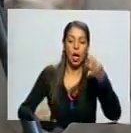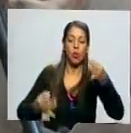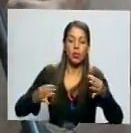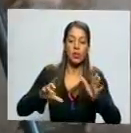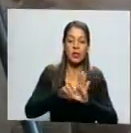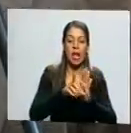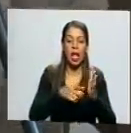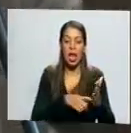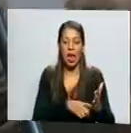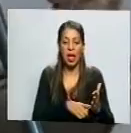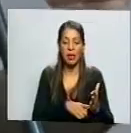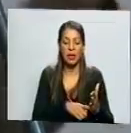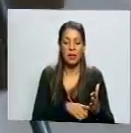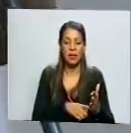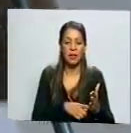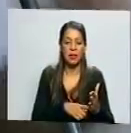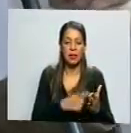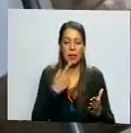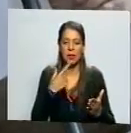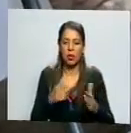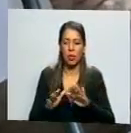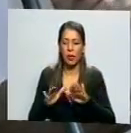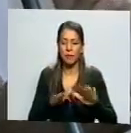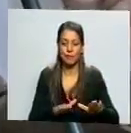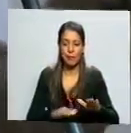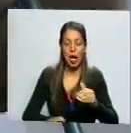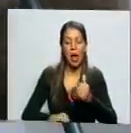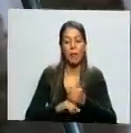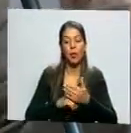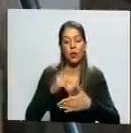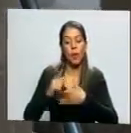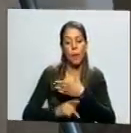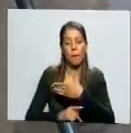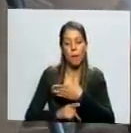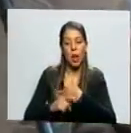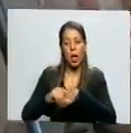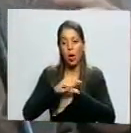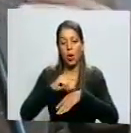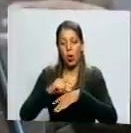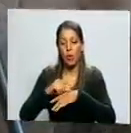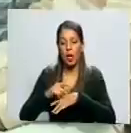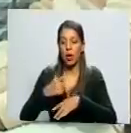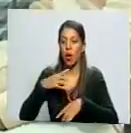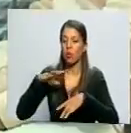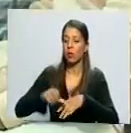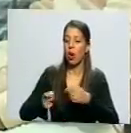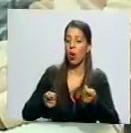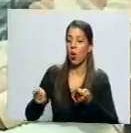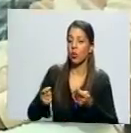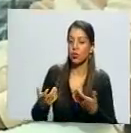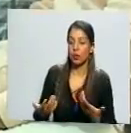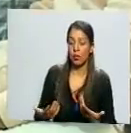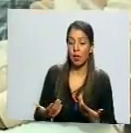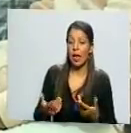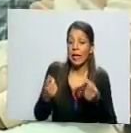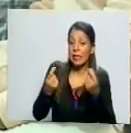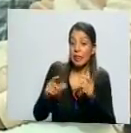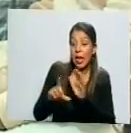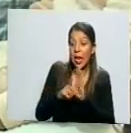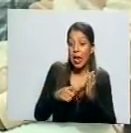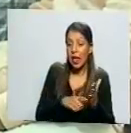jurídicos que refuerzan el concepto del Estado neoliberal impedían el